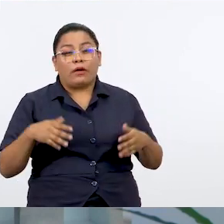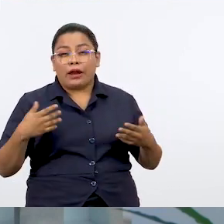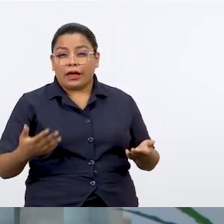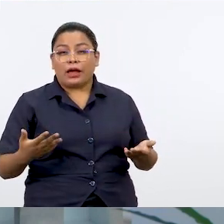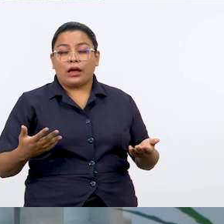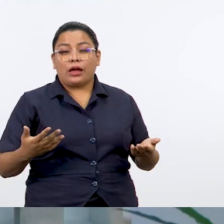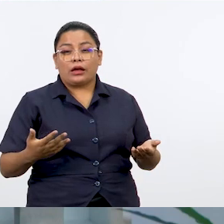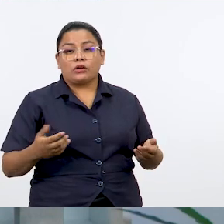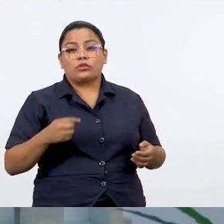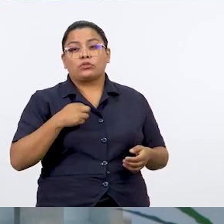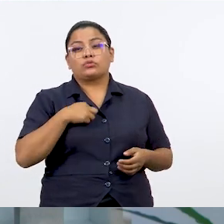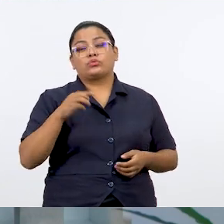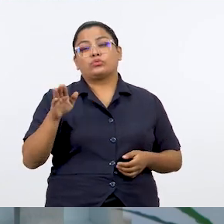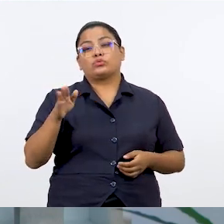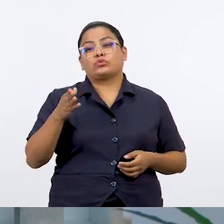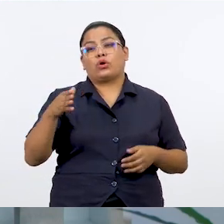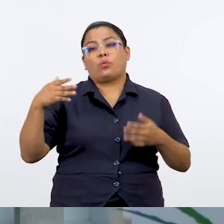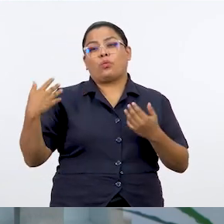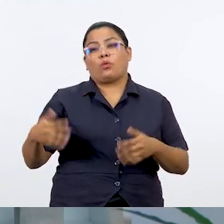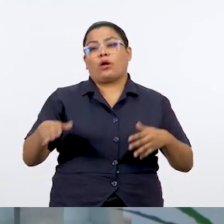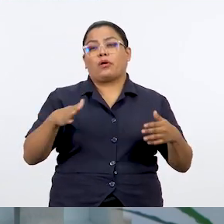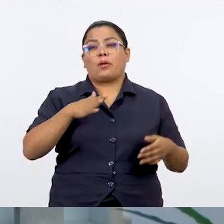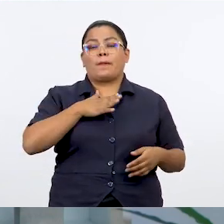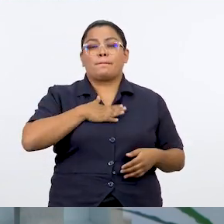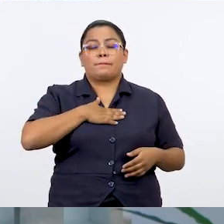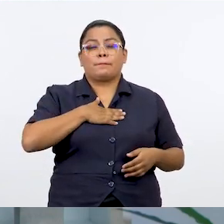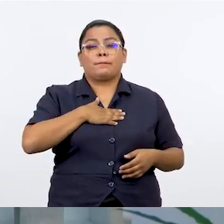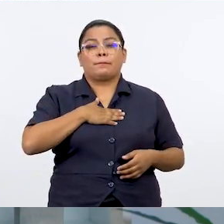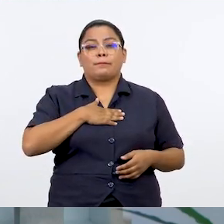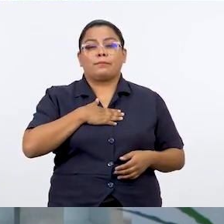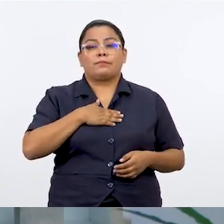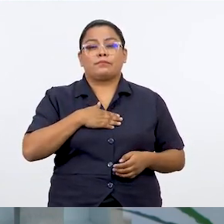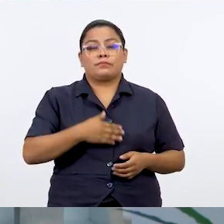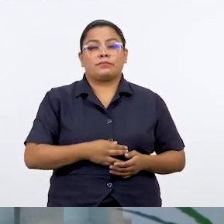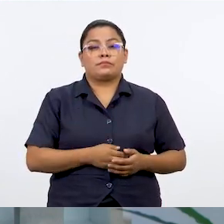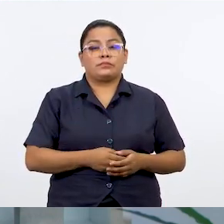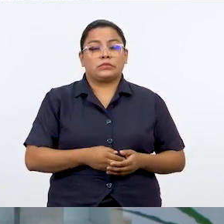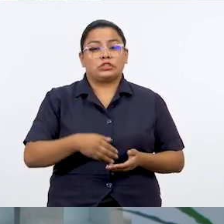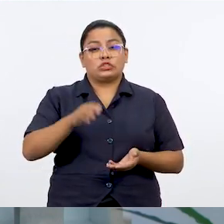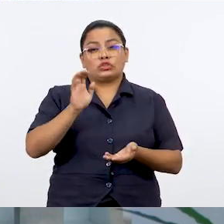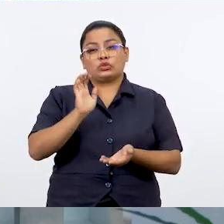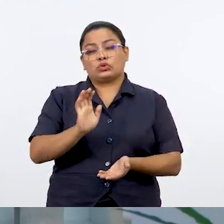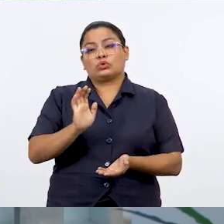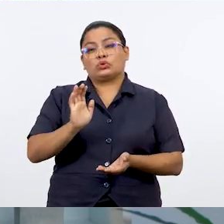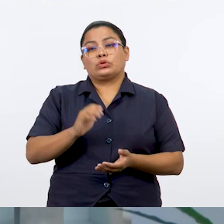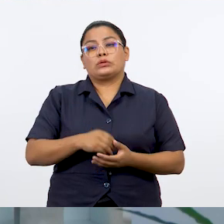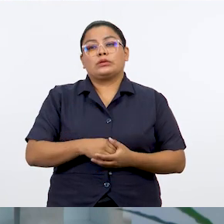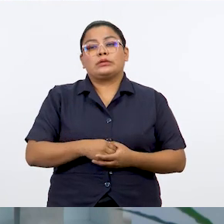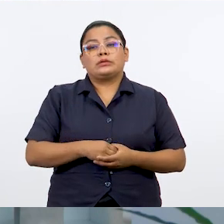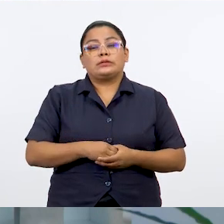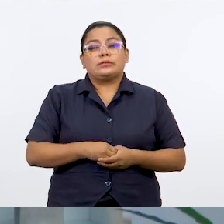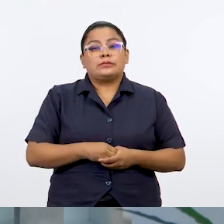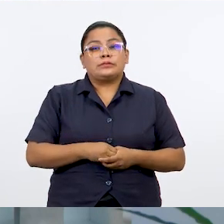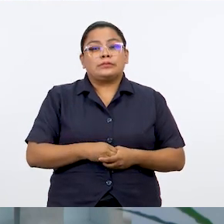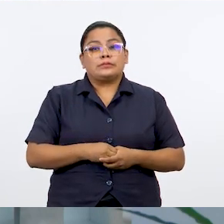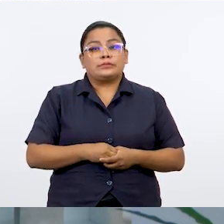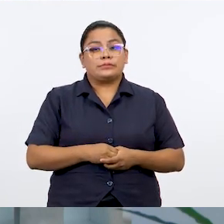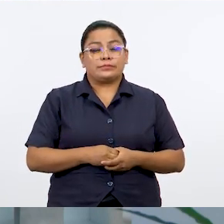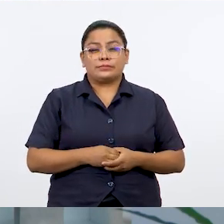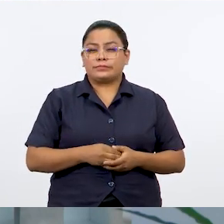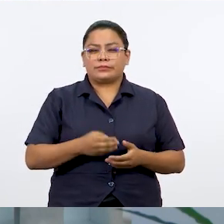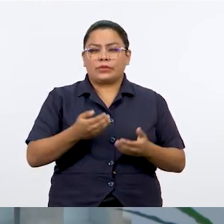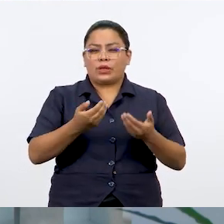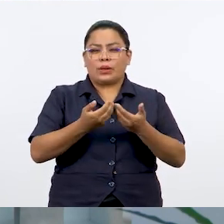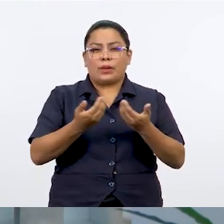porque lo quiero utilizar para un juego con mis sobrinos, pero tengo que darle exactamente partes iguales para no tener dificultades con ellos